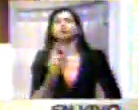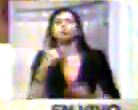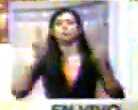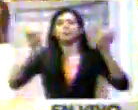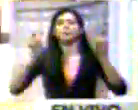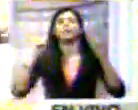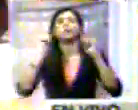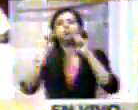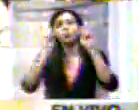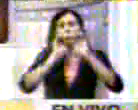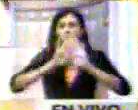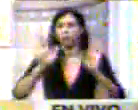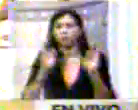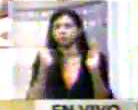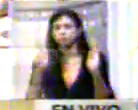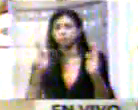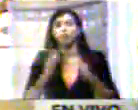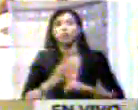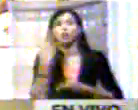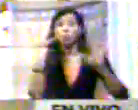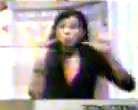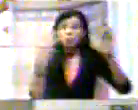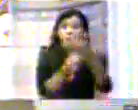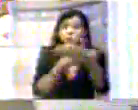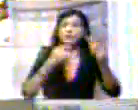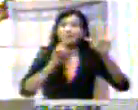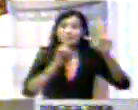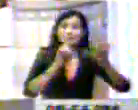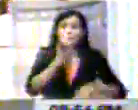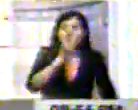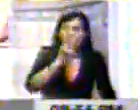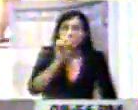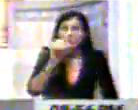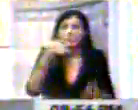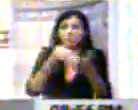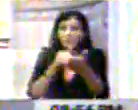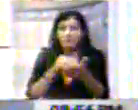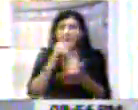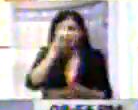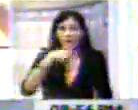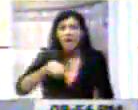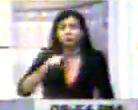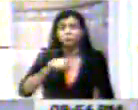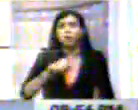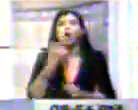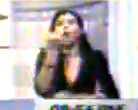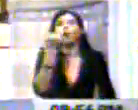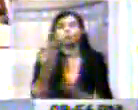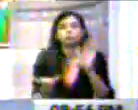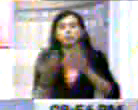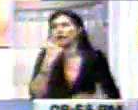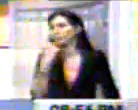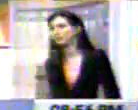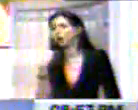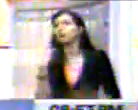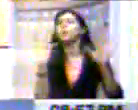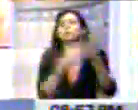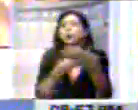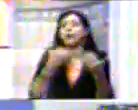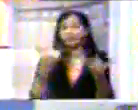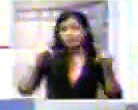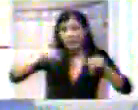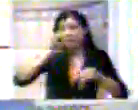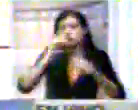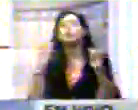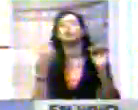turismo, de 9.620.000, este año se movilizaron 11.550.000.